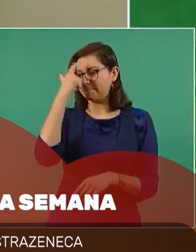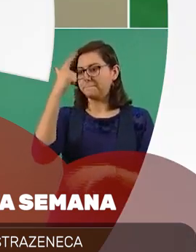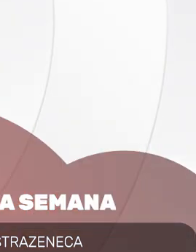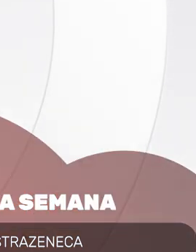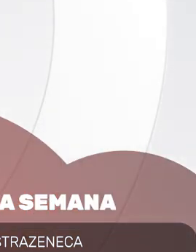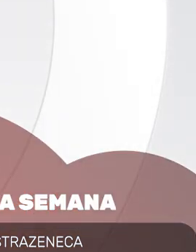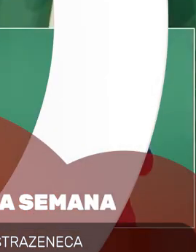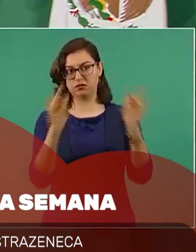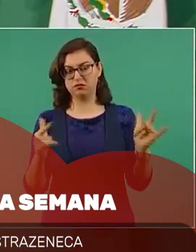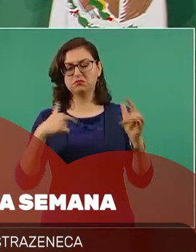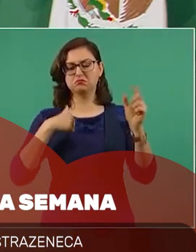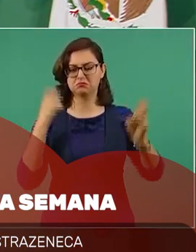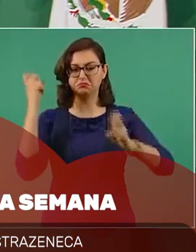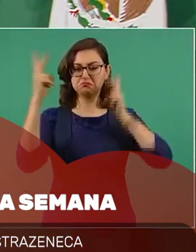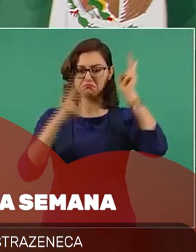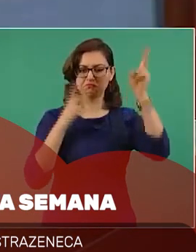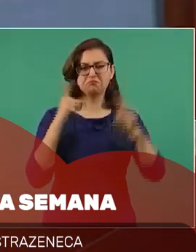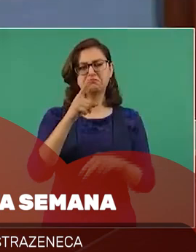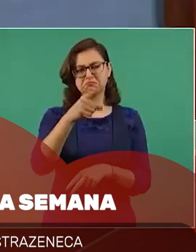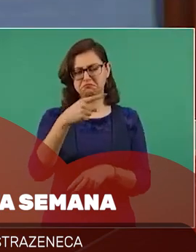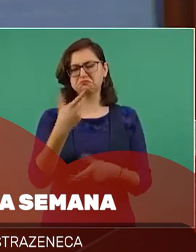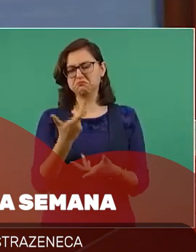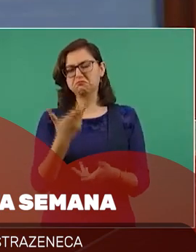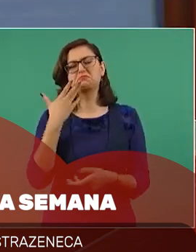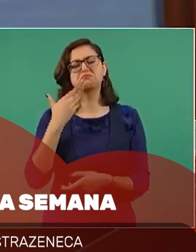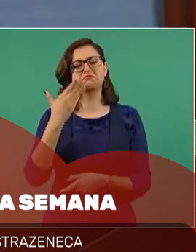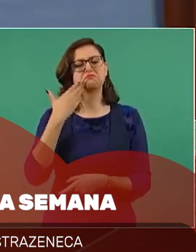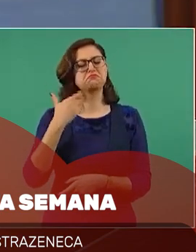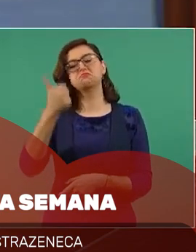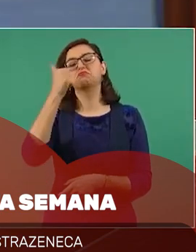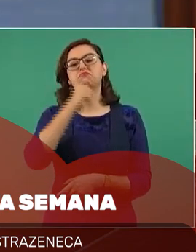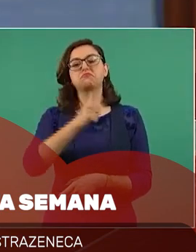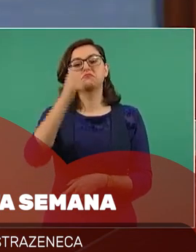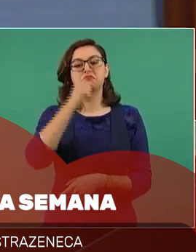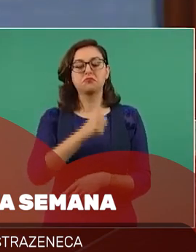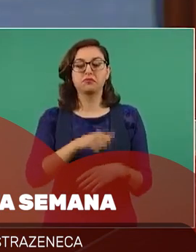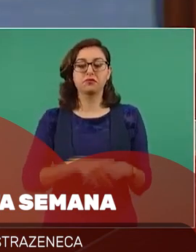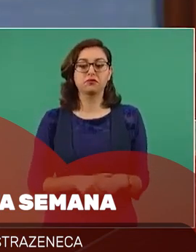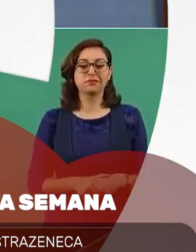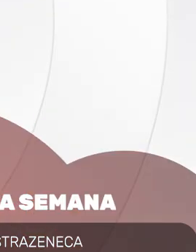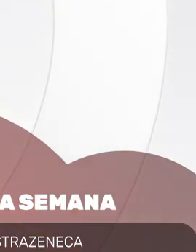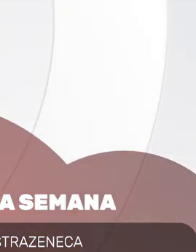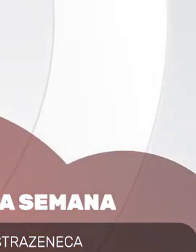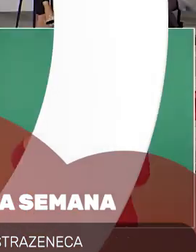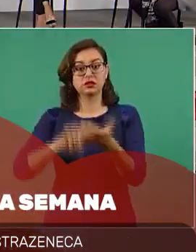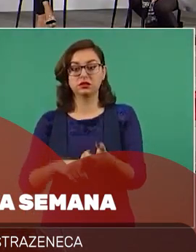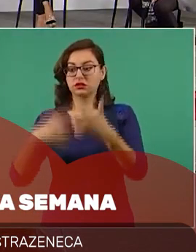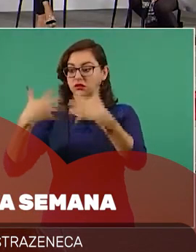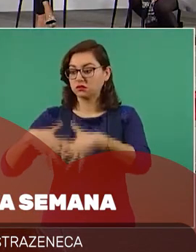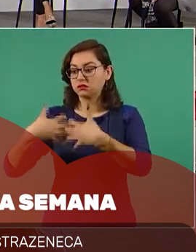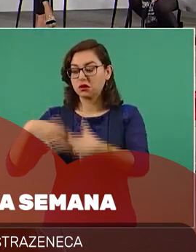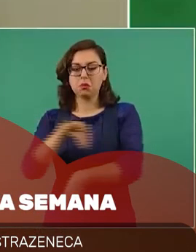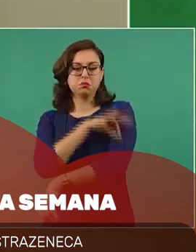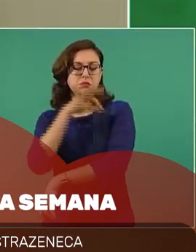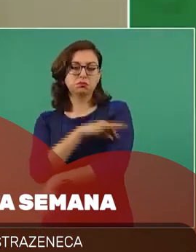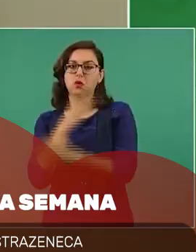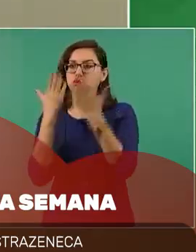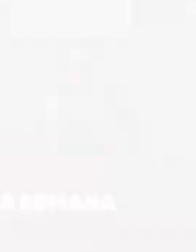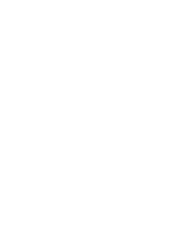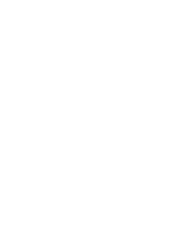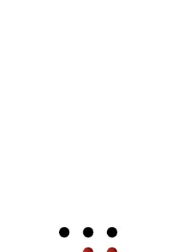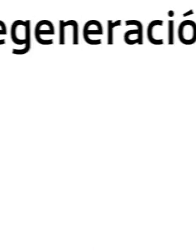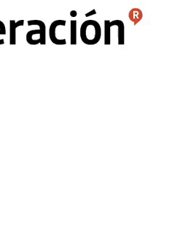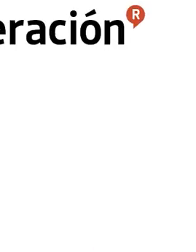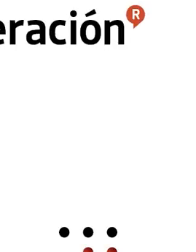Francia, Emmanuel Macron, ambos líderes coincidieron en que los países que no producen el biológico que combate el SARS-CoV-2 se enfrentan a múltiples dificultades